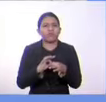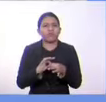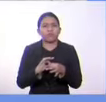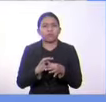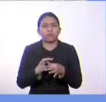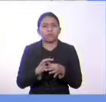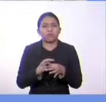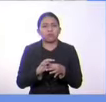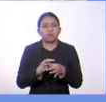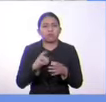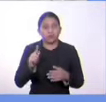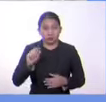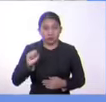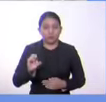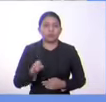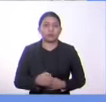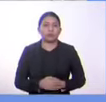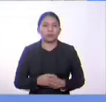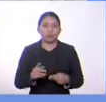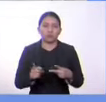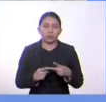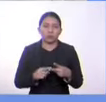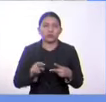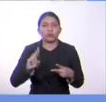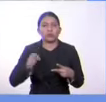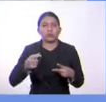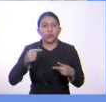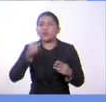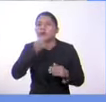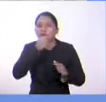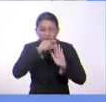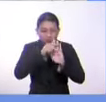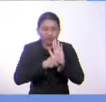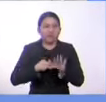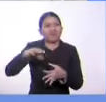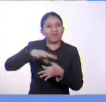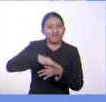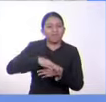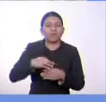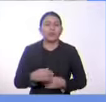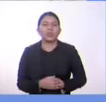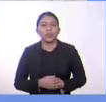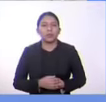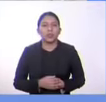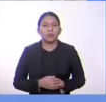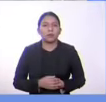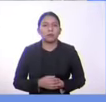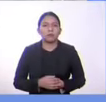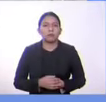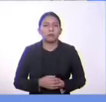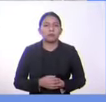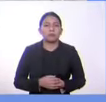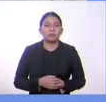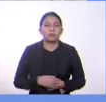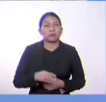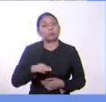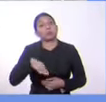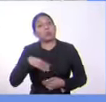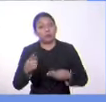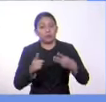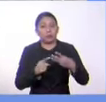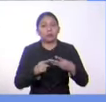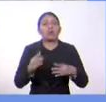hablé, al Tribunal Supremo Electoral, al registro electoral, y después surgieron, para terminar, el Código Electoral, que también